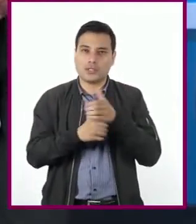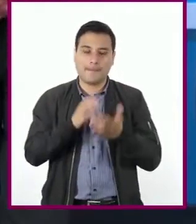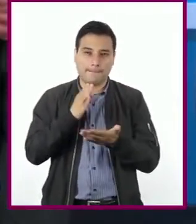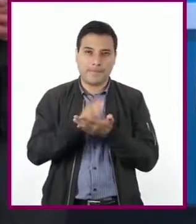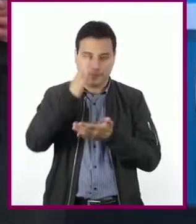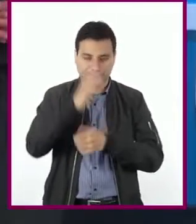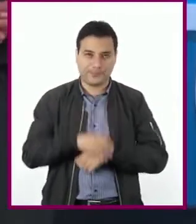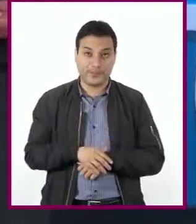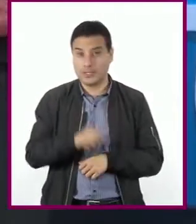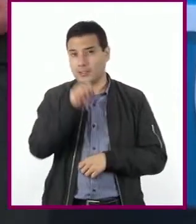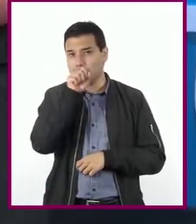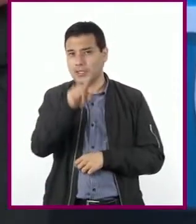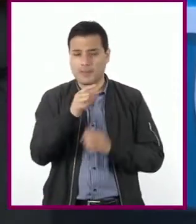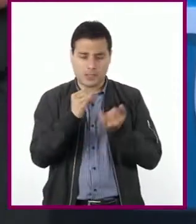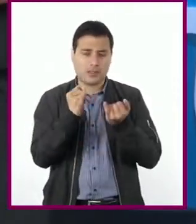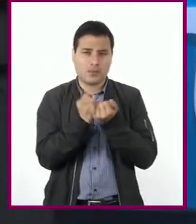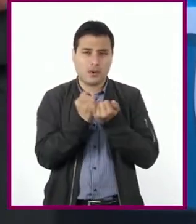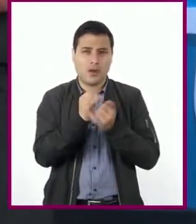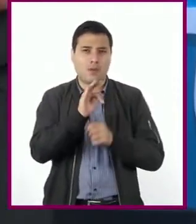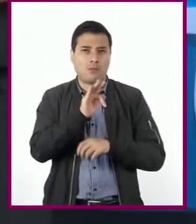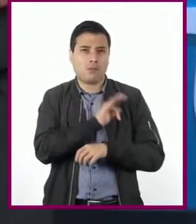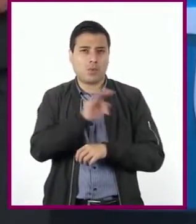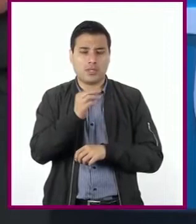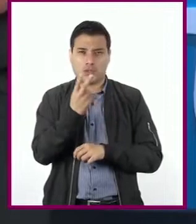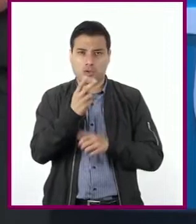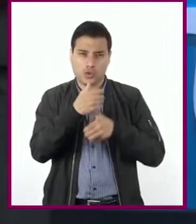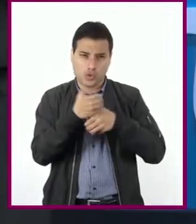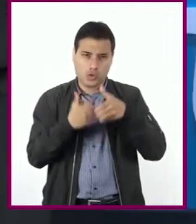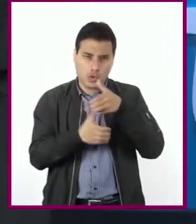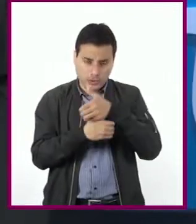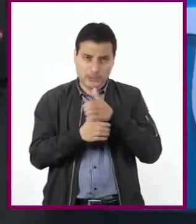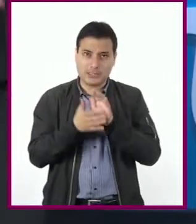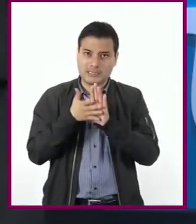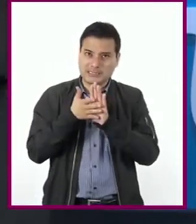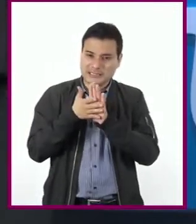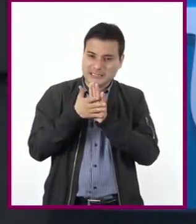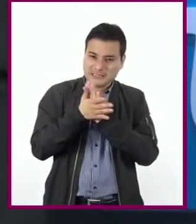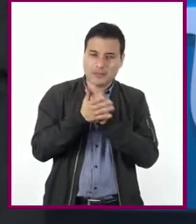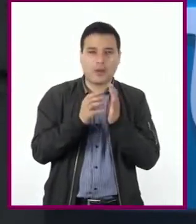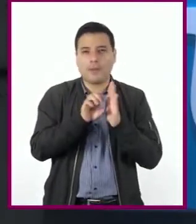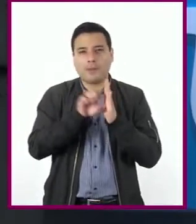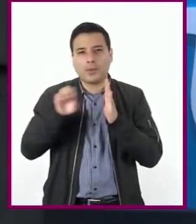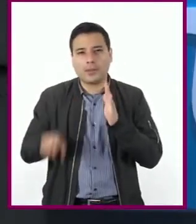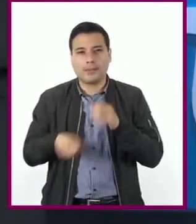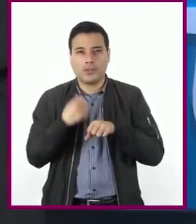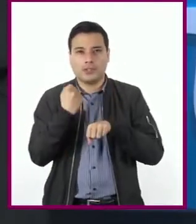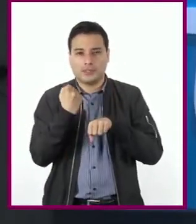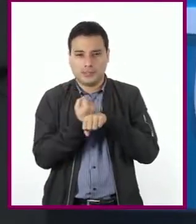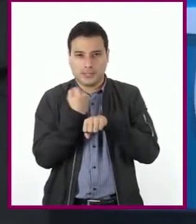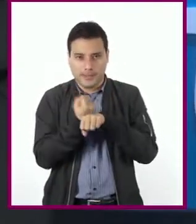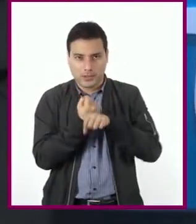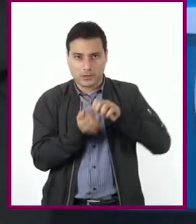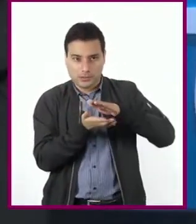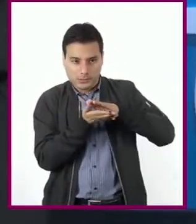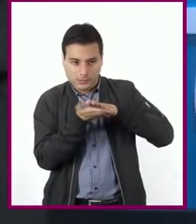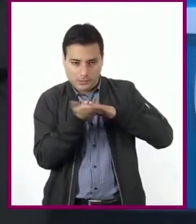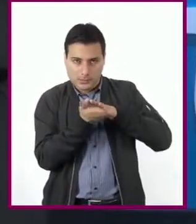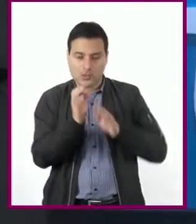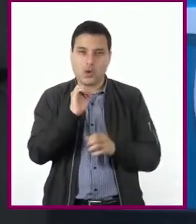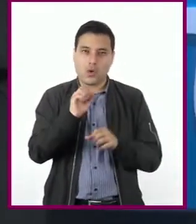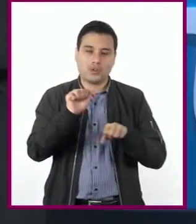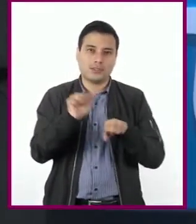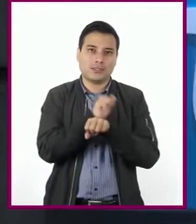producir que algunos de los objetos o ambos se desgasten, como las suelas de nuestros zapatos o las llantas de los